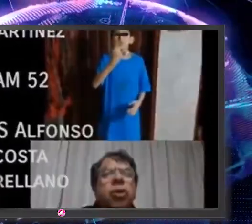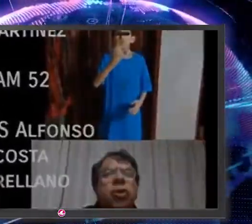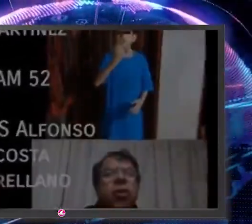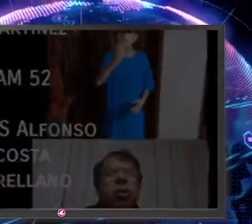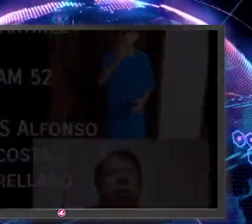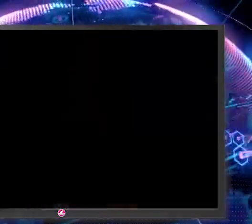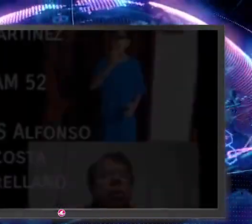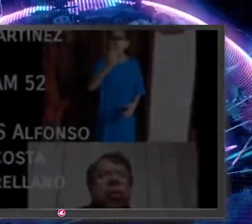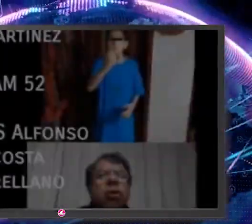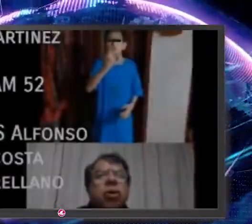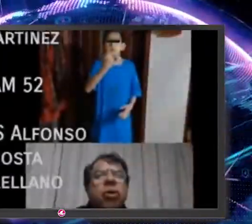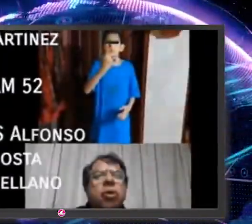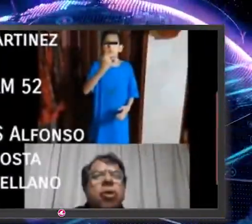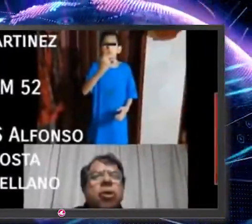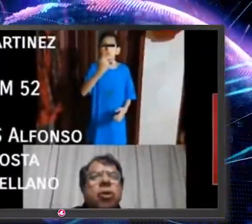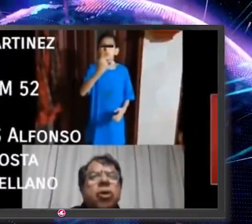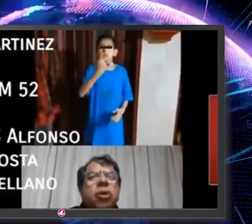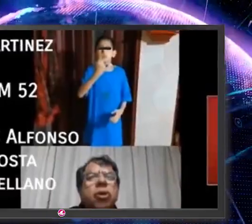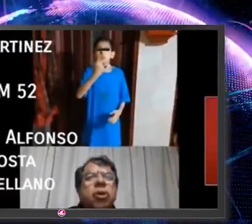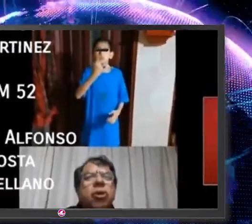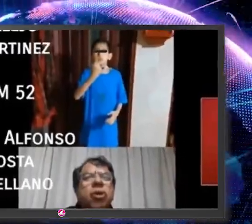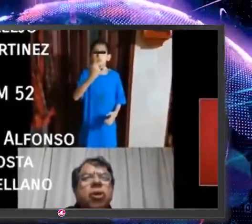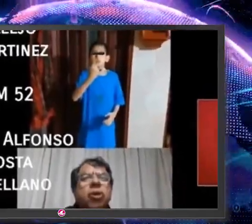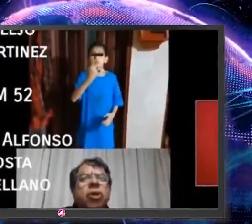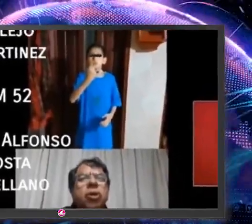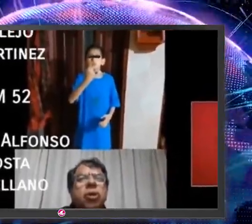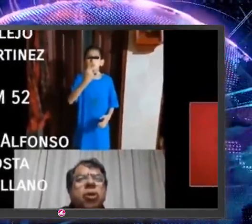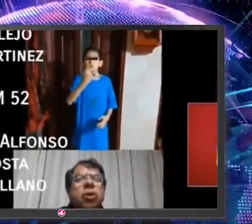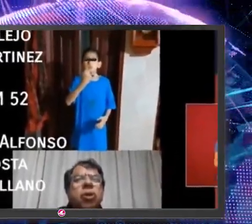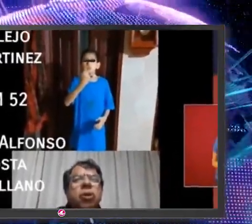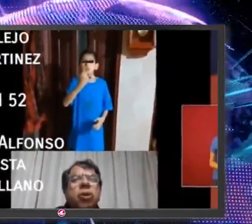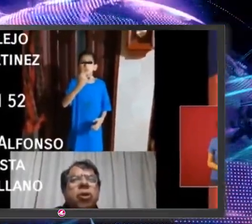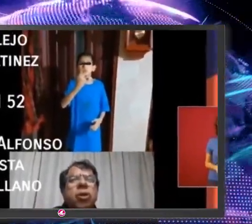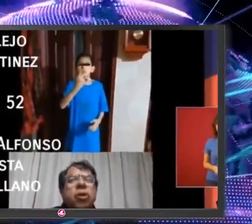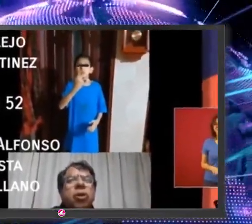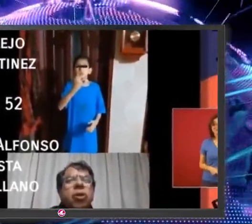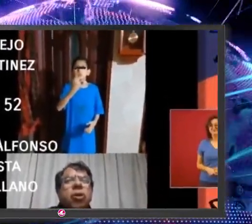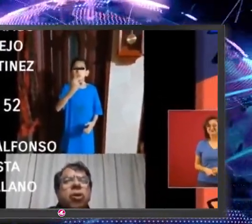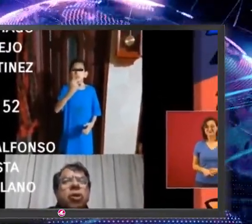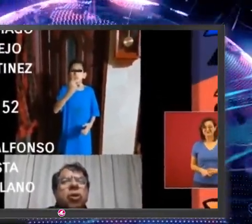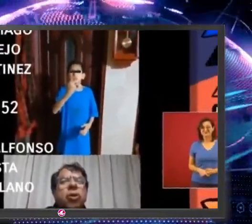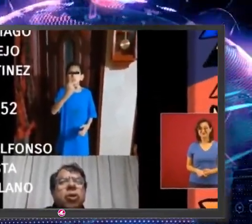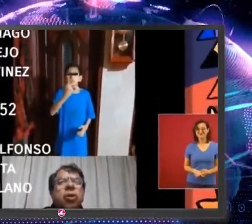usan cubrebocas, ¿cómo se comunicarían conmigo? ¿Utilizan la lengua de señas mexicana?